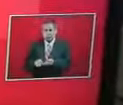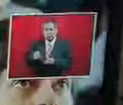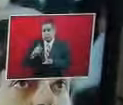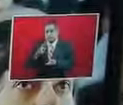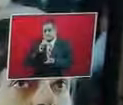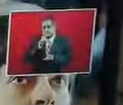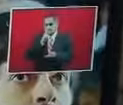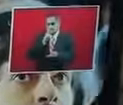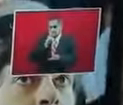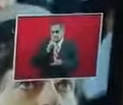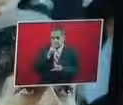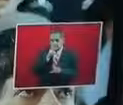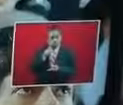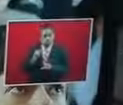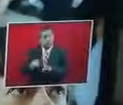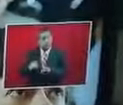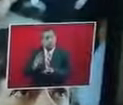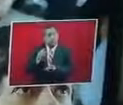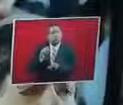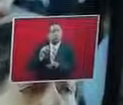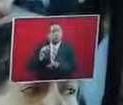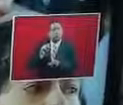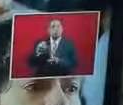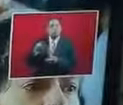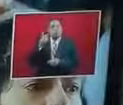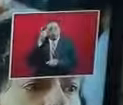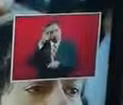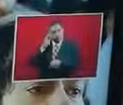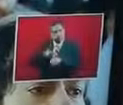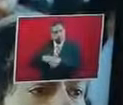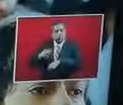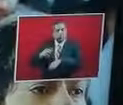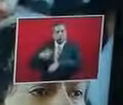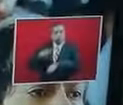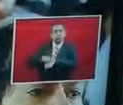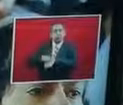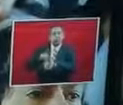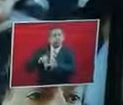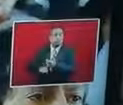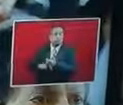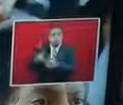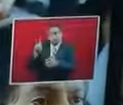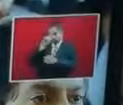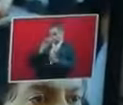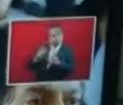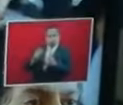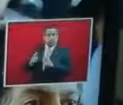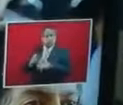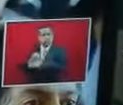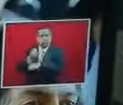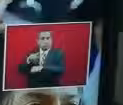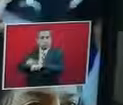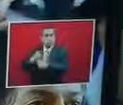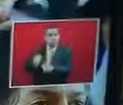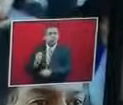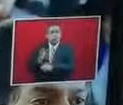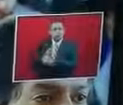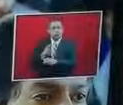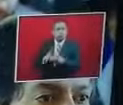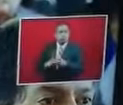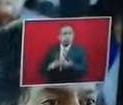padre de, ha sido subdirector de administración del Consejo Estatal de Seguridad